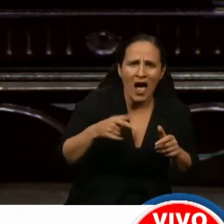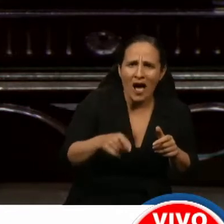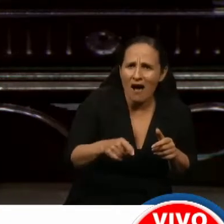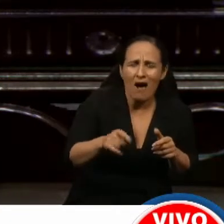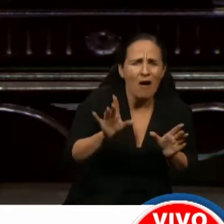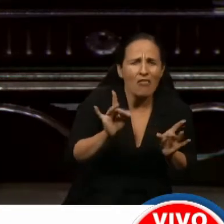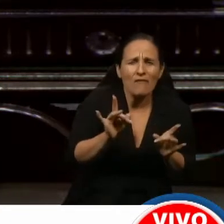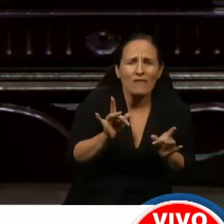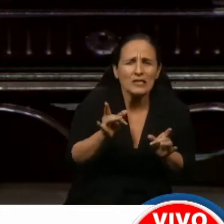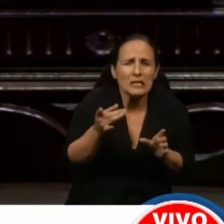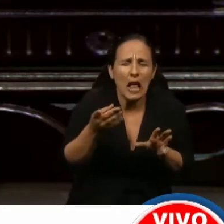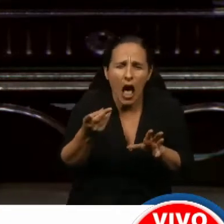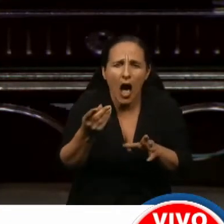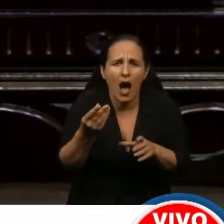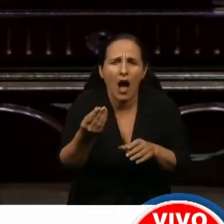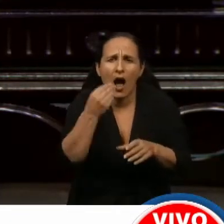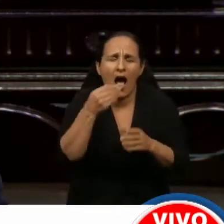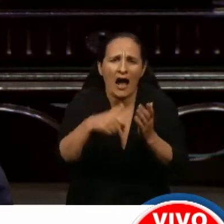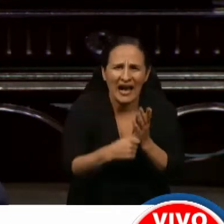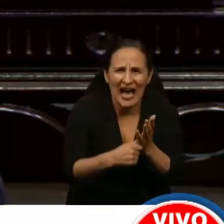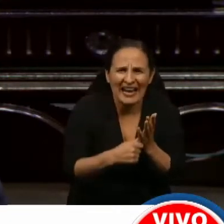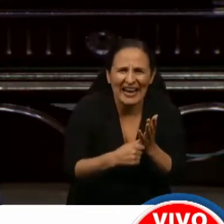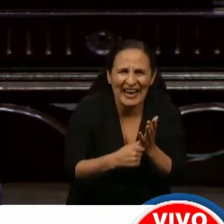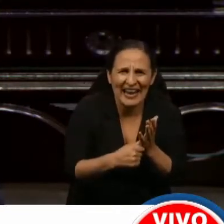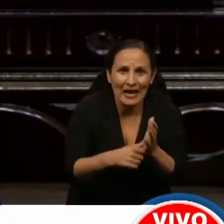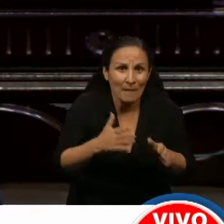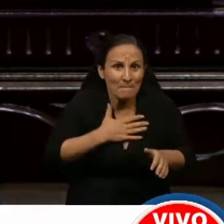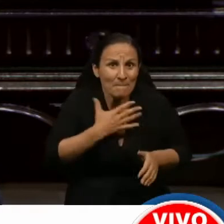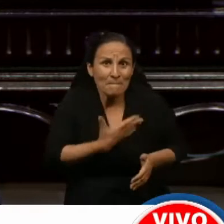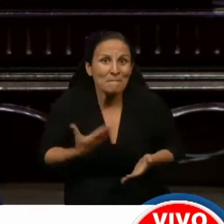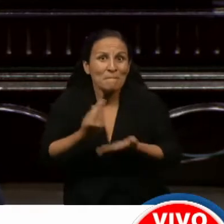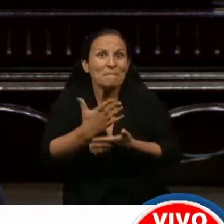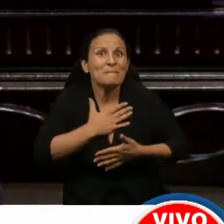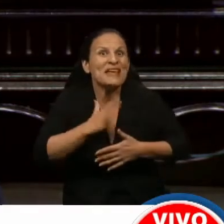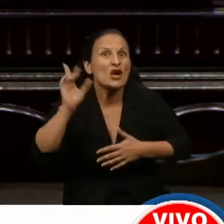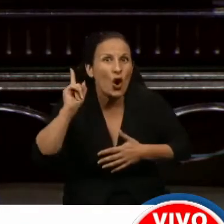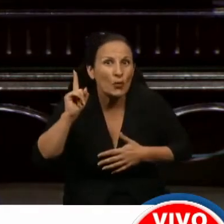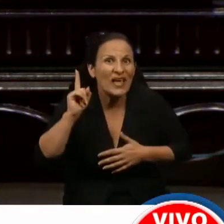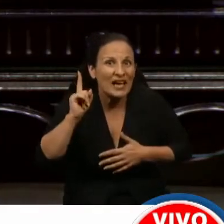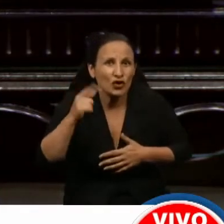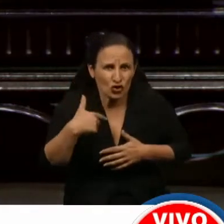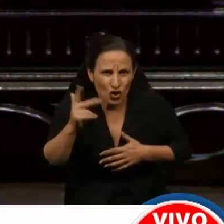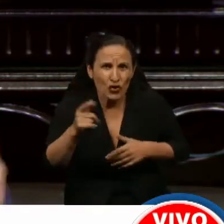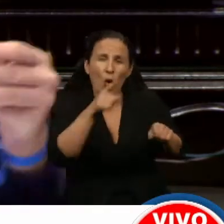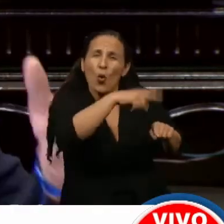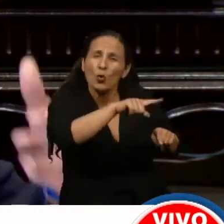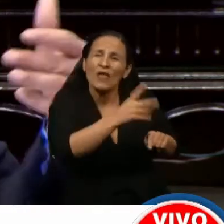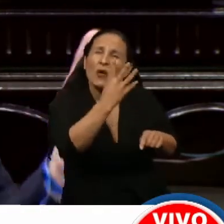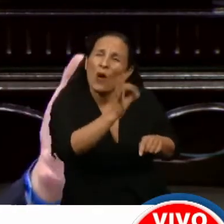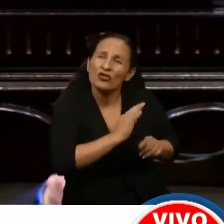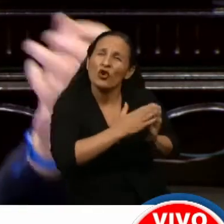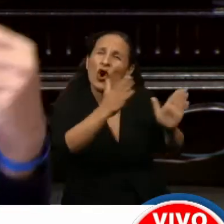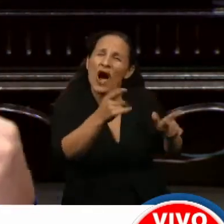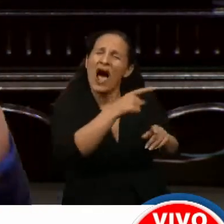difícil poder comer carne. Miren lo que puedo decir durante mi gobierno. Nunca los escuché en los 4 años, aquellos que hablan de